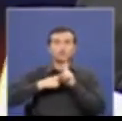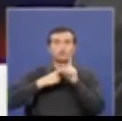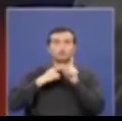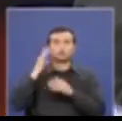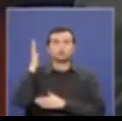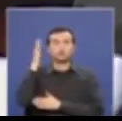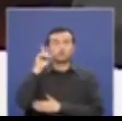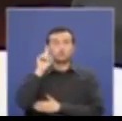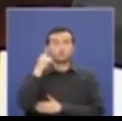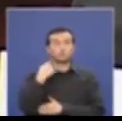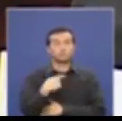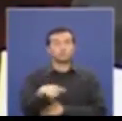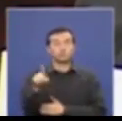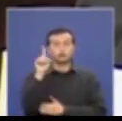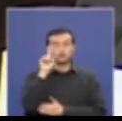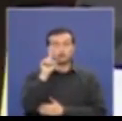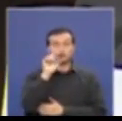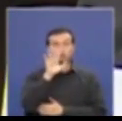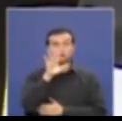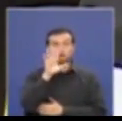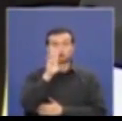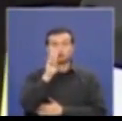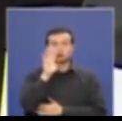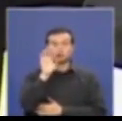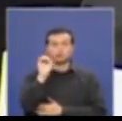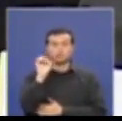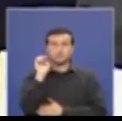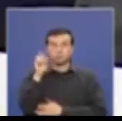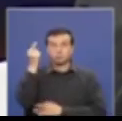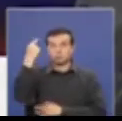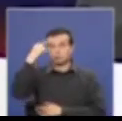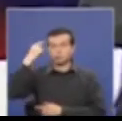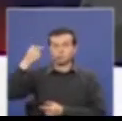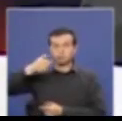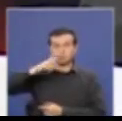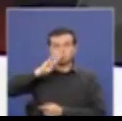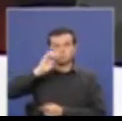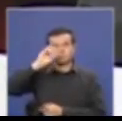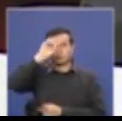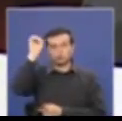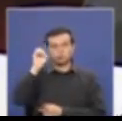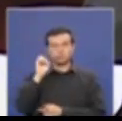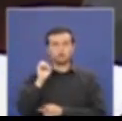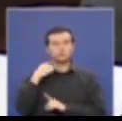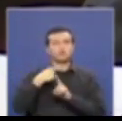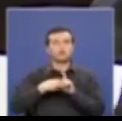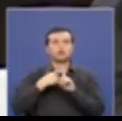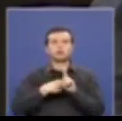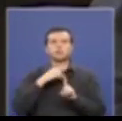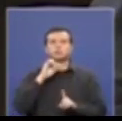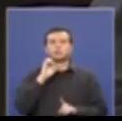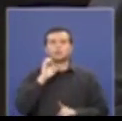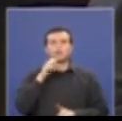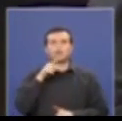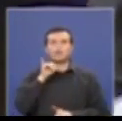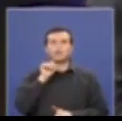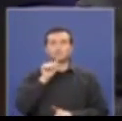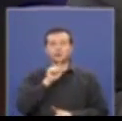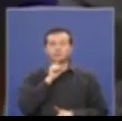por 1.565.000 con subsidio del 40%. No el mercado Sepia, ¿ya? Que es un